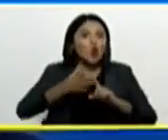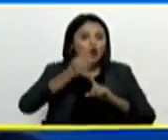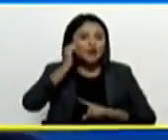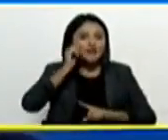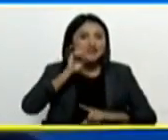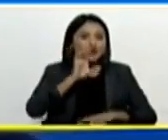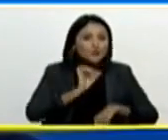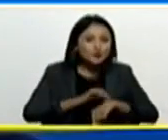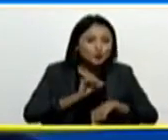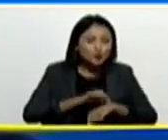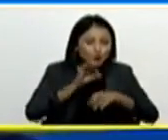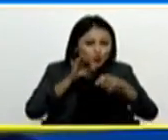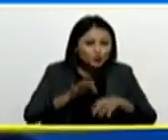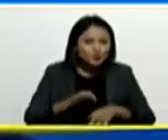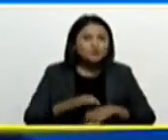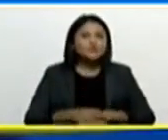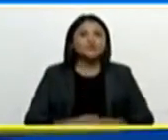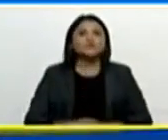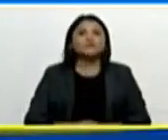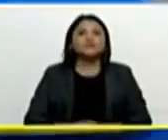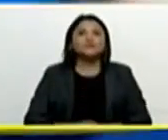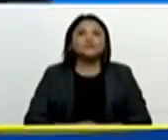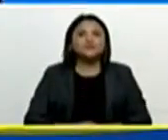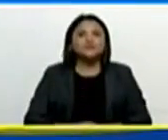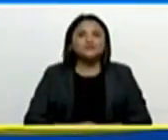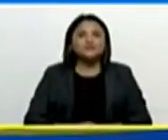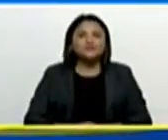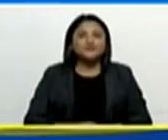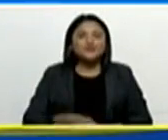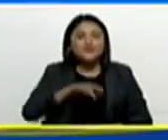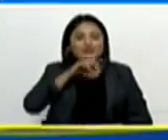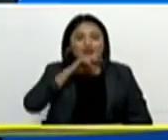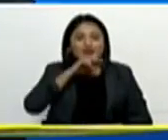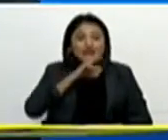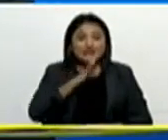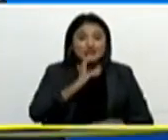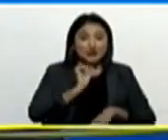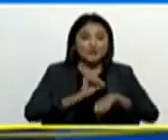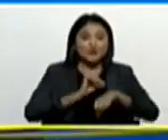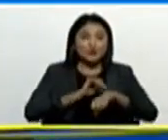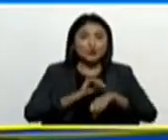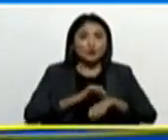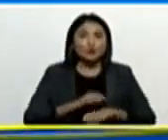logrado un discurso de 5 minutos.